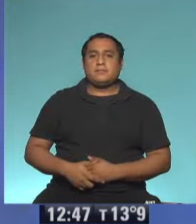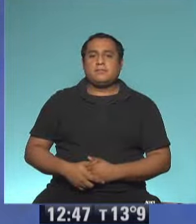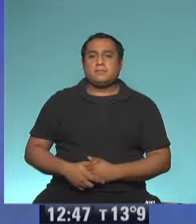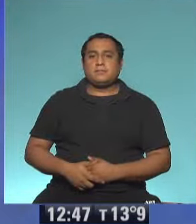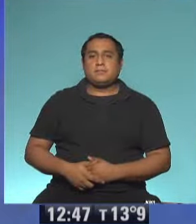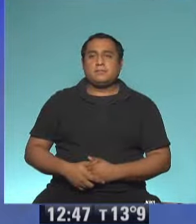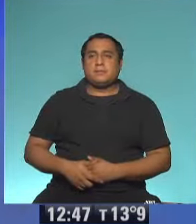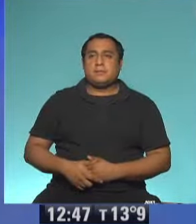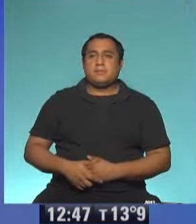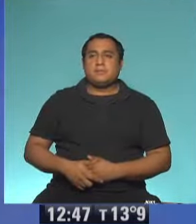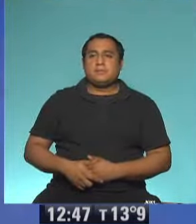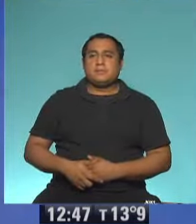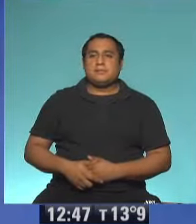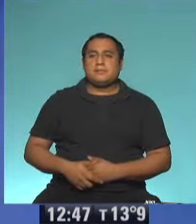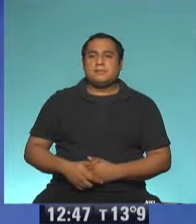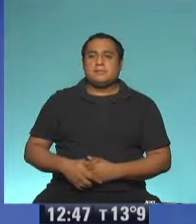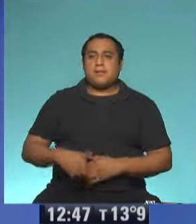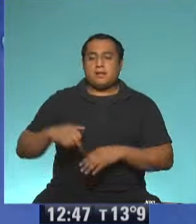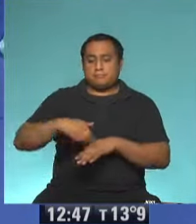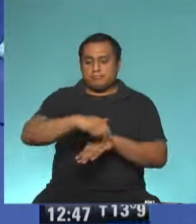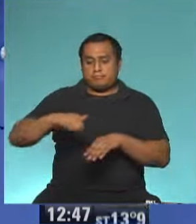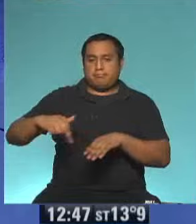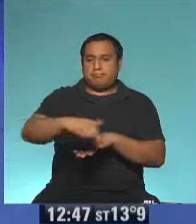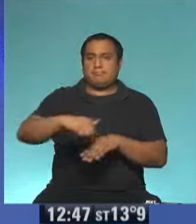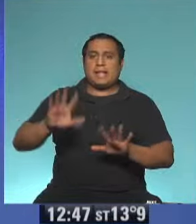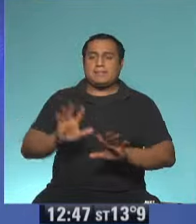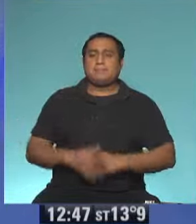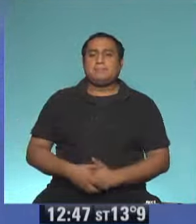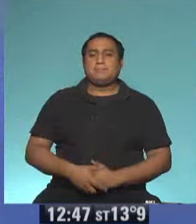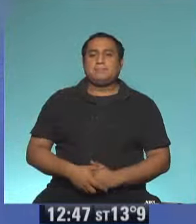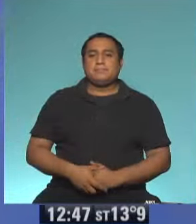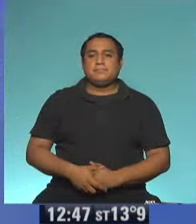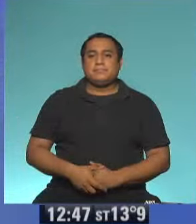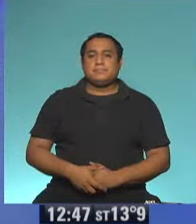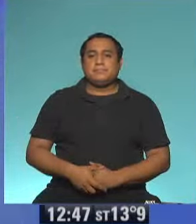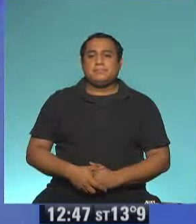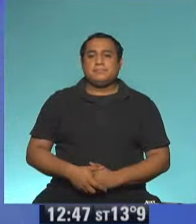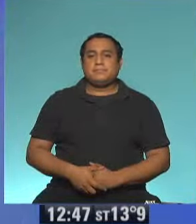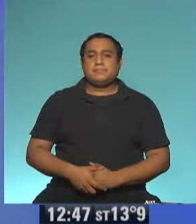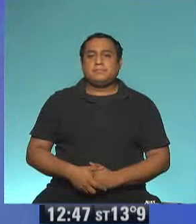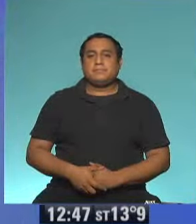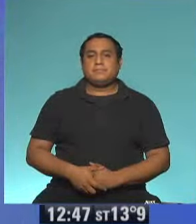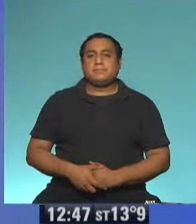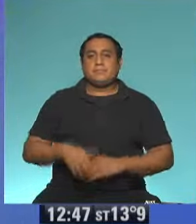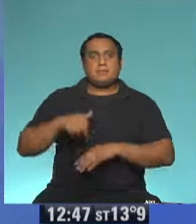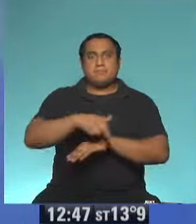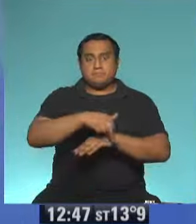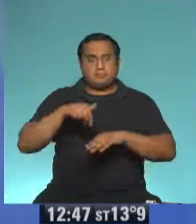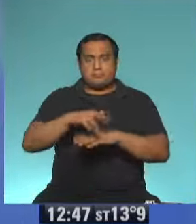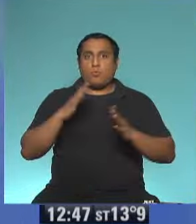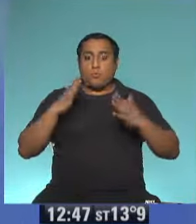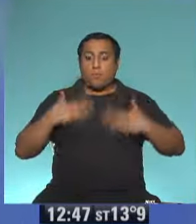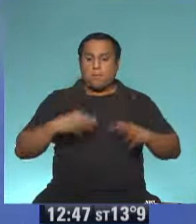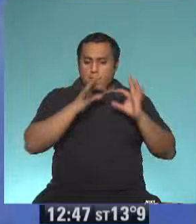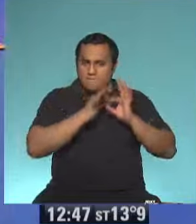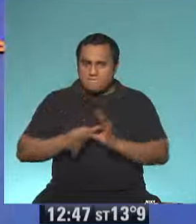Ah, por ahora favor. Vamos a esta, mirá, ahí de costadito. Esto es coordinación, ¿no? Sí, ¿ves? Esto es pura coordinación.